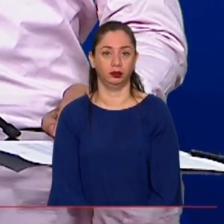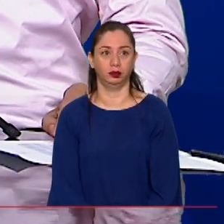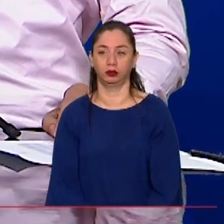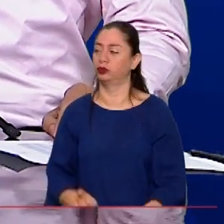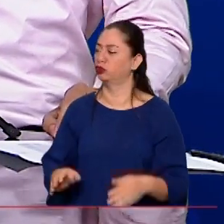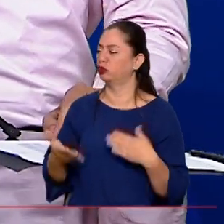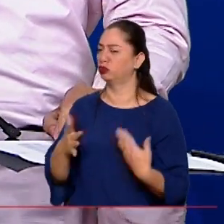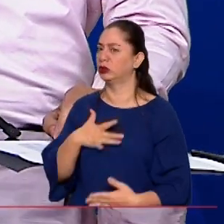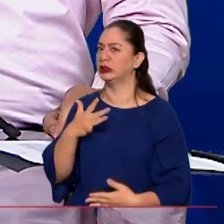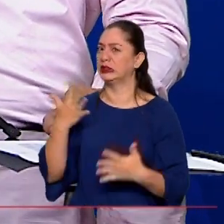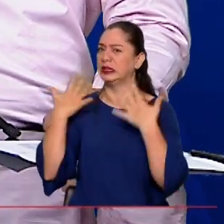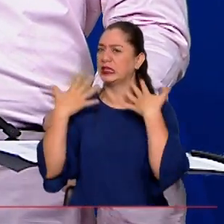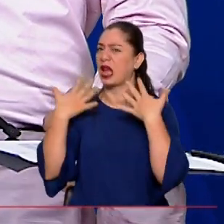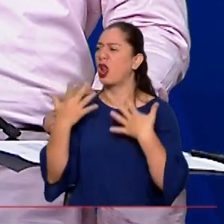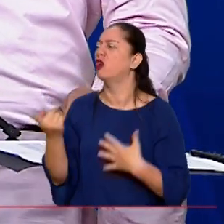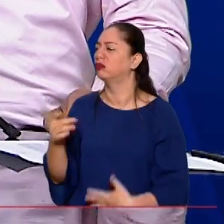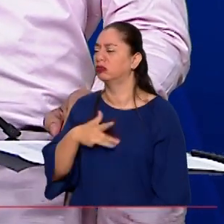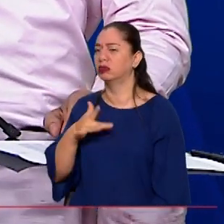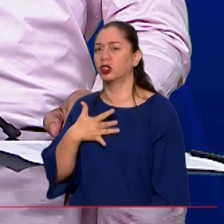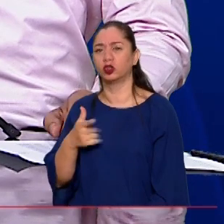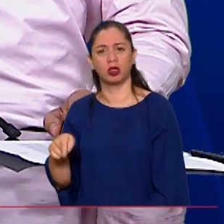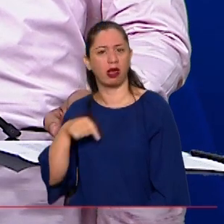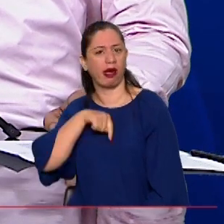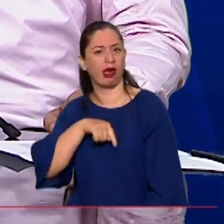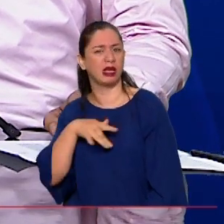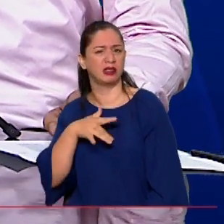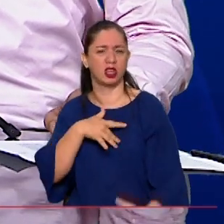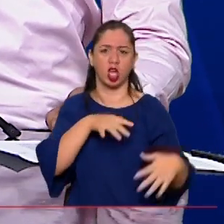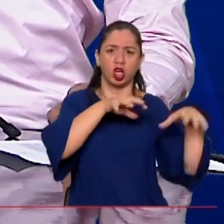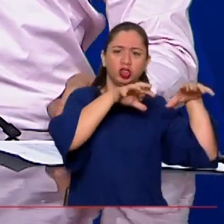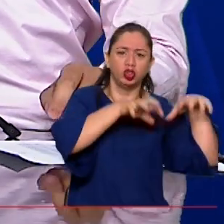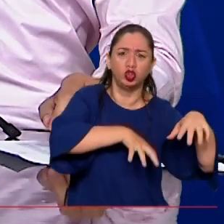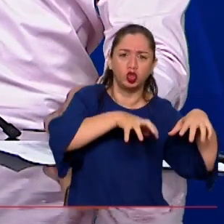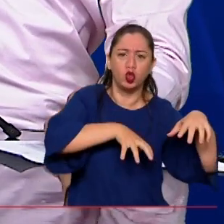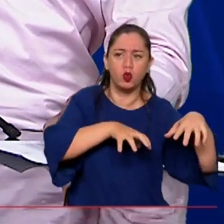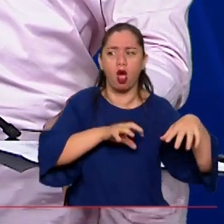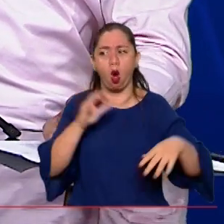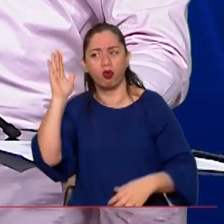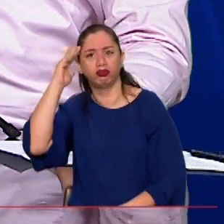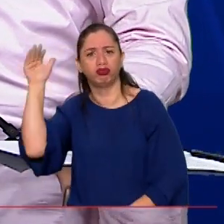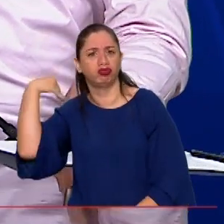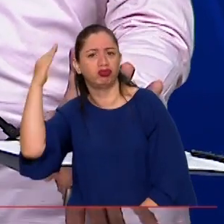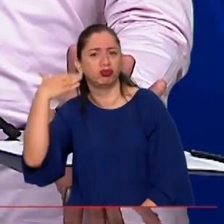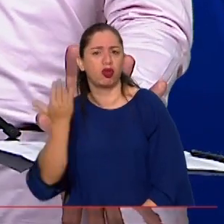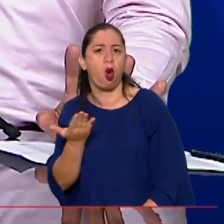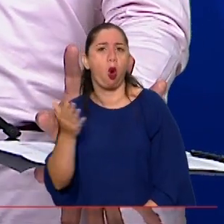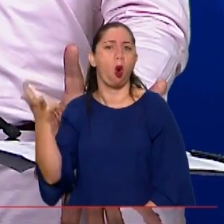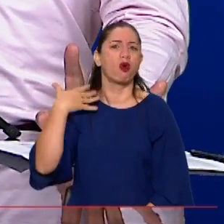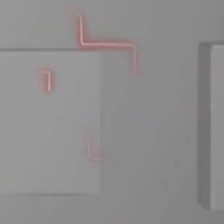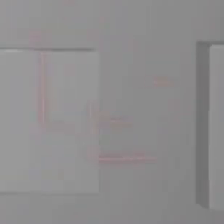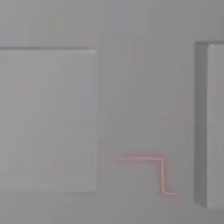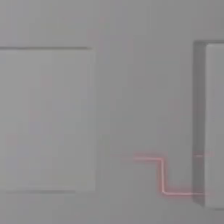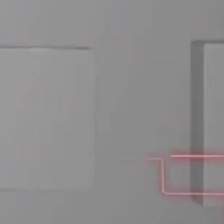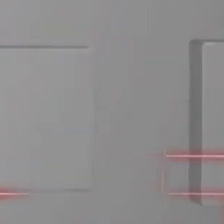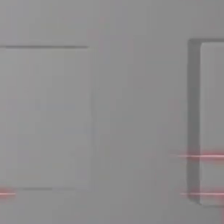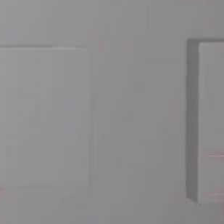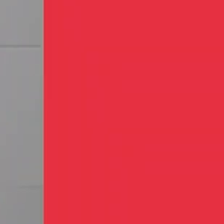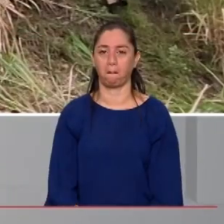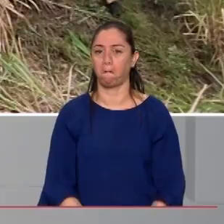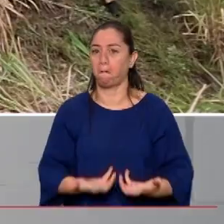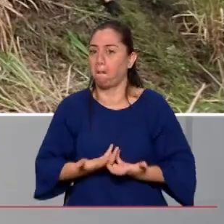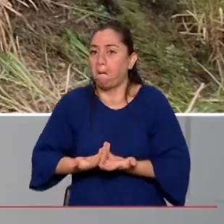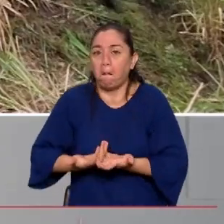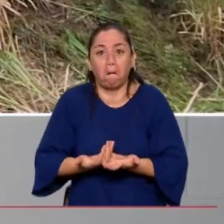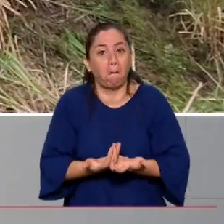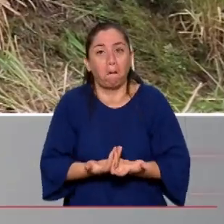¿cómo me le ha ido con el calor? ¿Usted qué siente? ¿Que estamos en temporada de lluvia? ¿Que no sabemos o que estamos en temporada de calor? No, ya no sé, Gigi. Yo creo que San